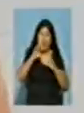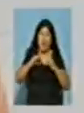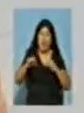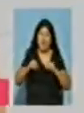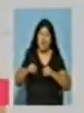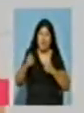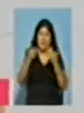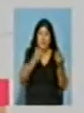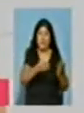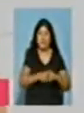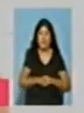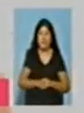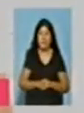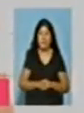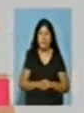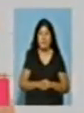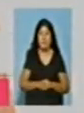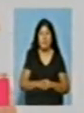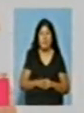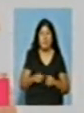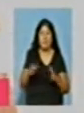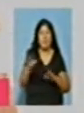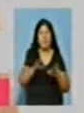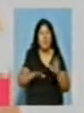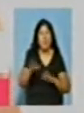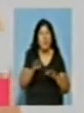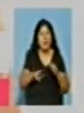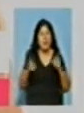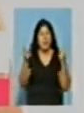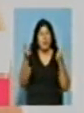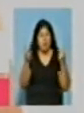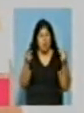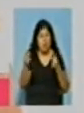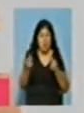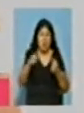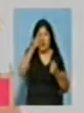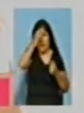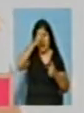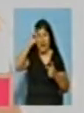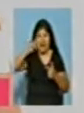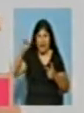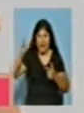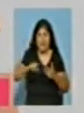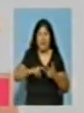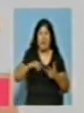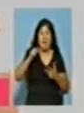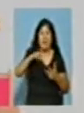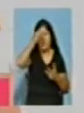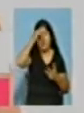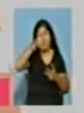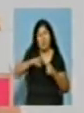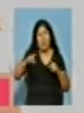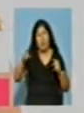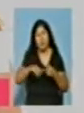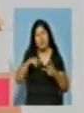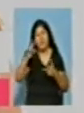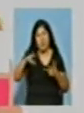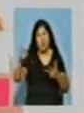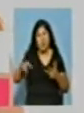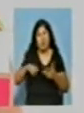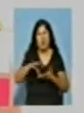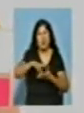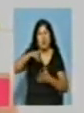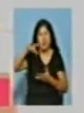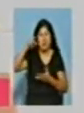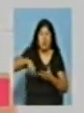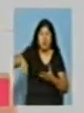Es una movida cultural, folclórica, artística, que nuclea a artesanos, a artistas musicales, pintores, escultores,